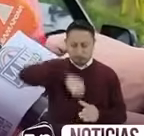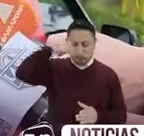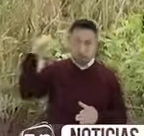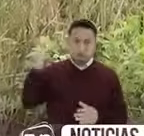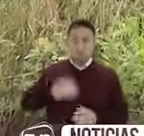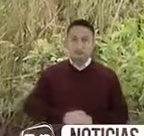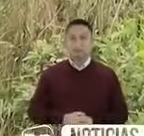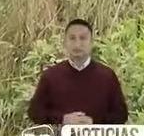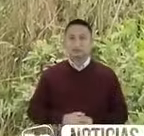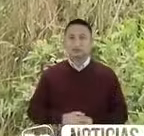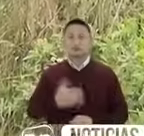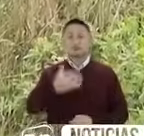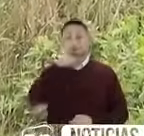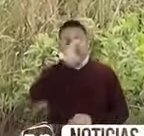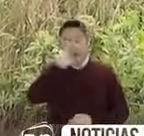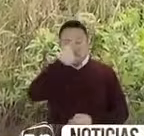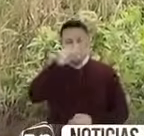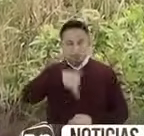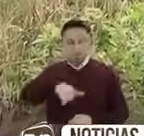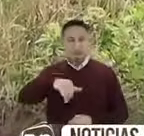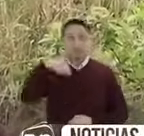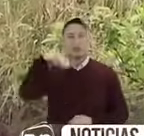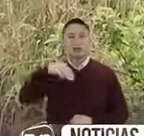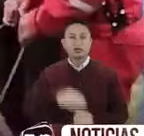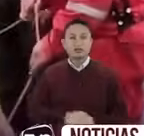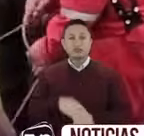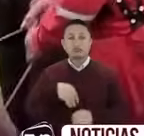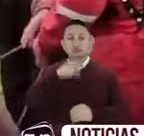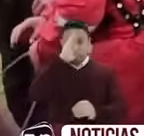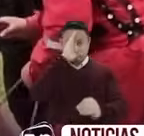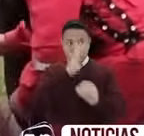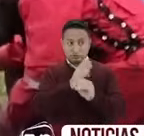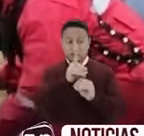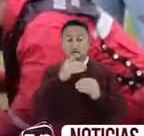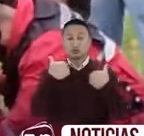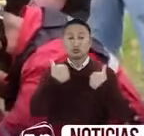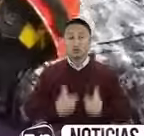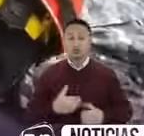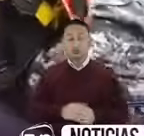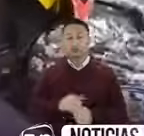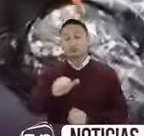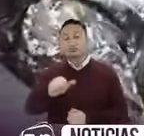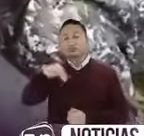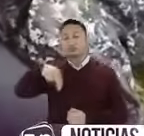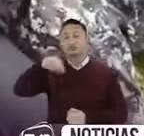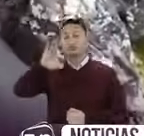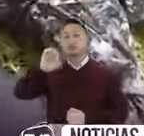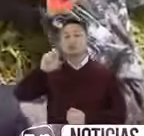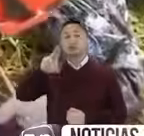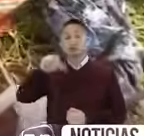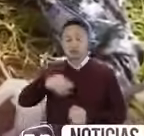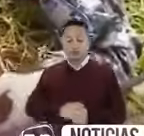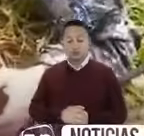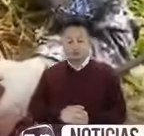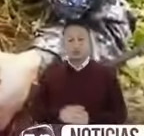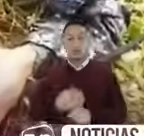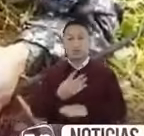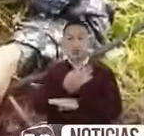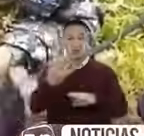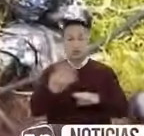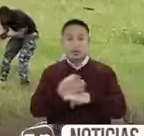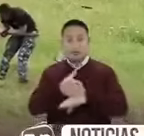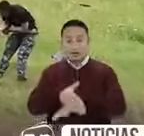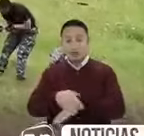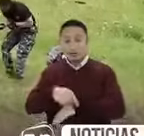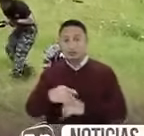búsqueda continúa este martes. El objetivo, encontrar el cuerpo de Antonella, la hermana mayor, quien después de 4 horas fue localizada a 300 metros